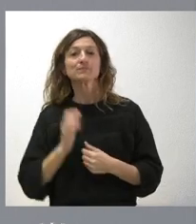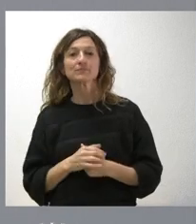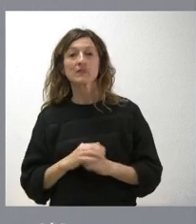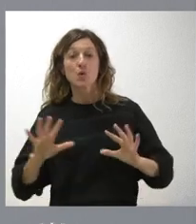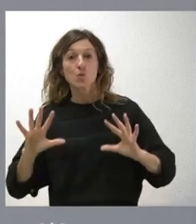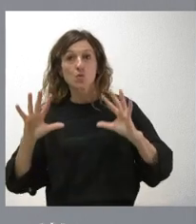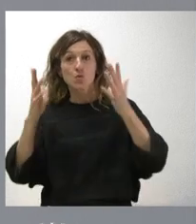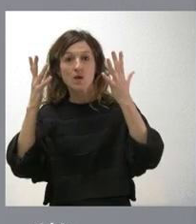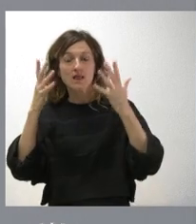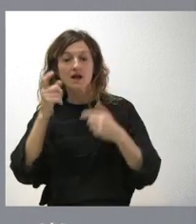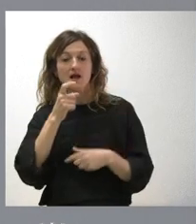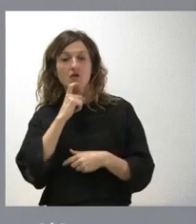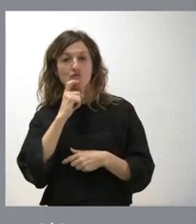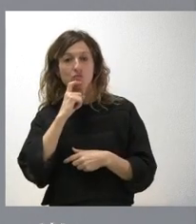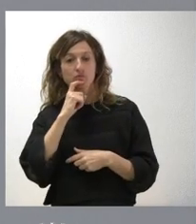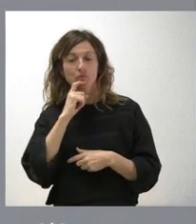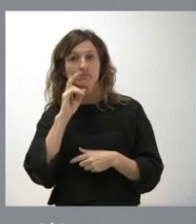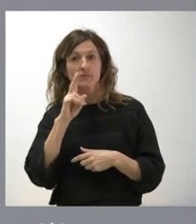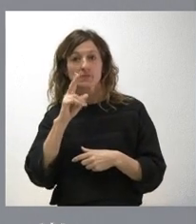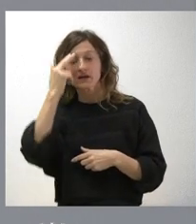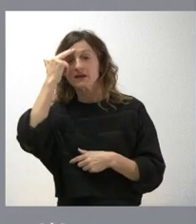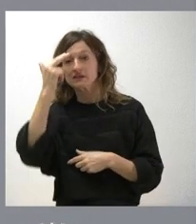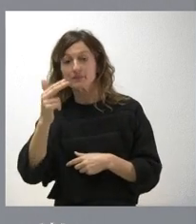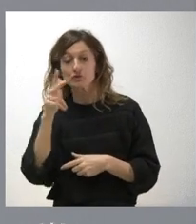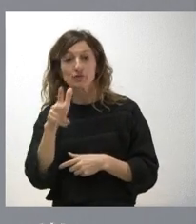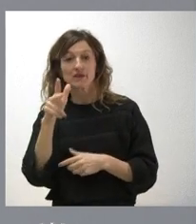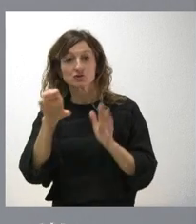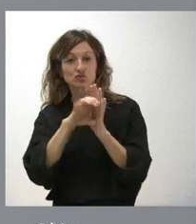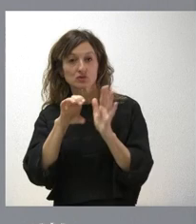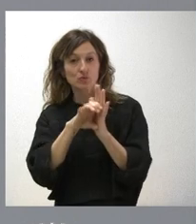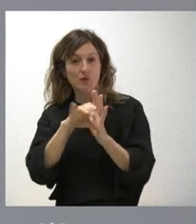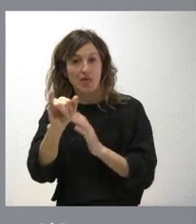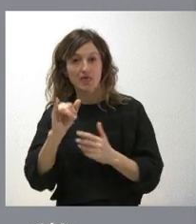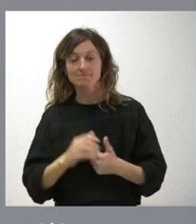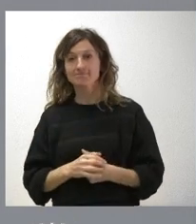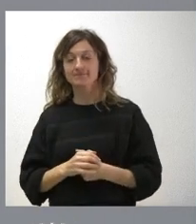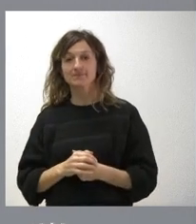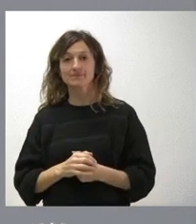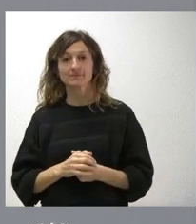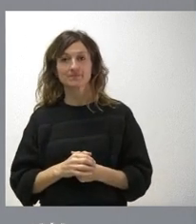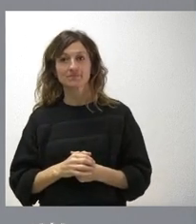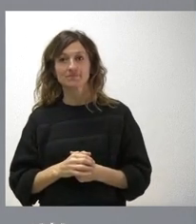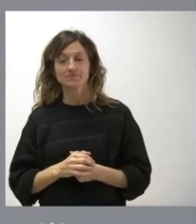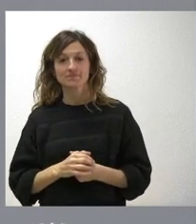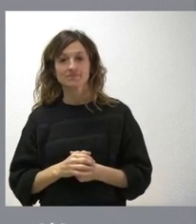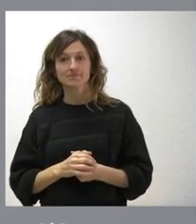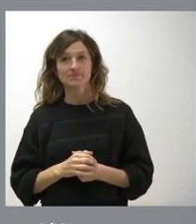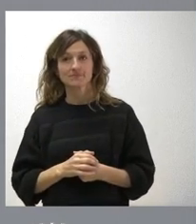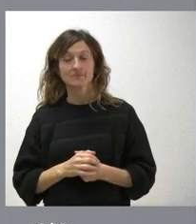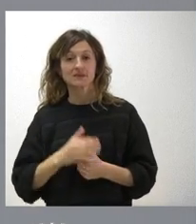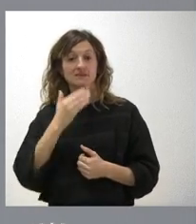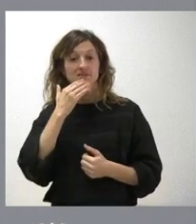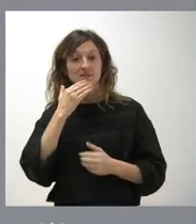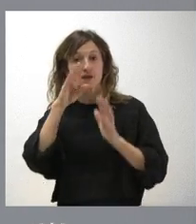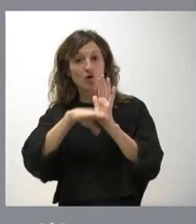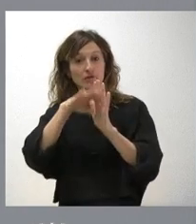huelga cómo lo abordamos de la junta de castillón con respeto es un derecho constitucionalmente establecido y por tanto todo aquel eh que cumpla las